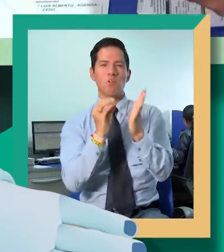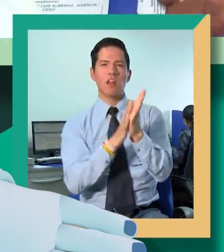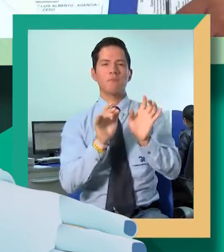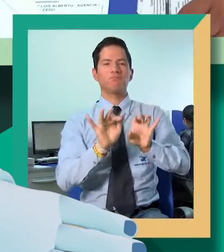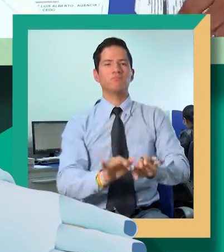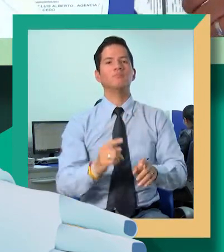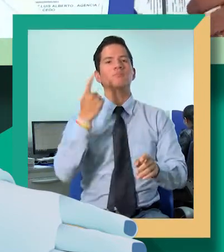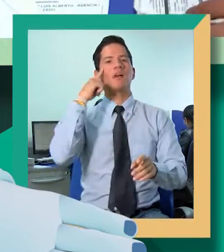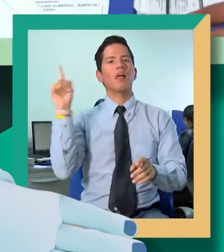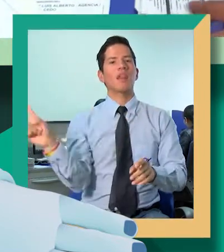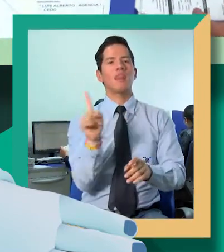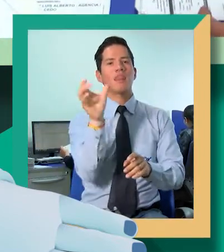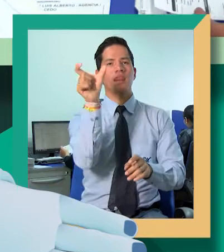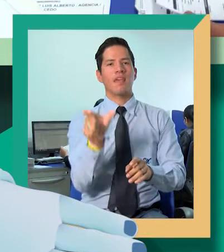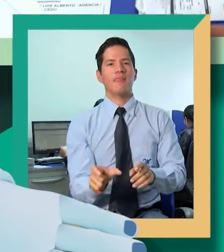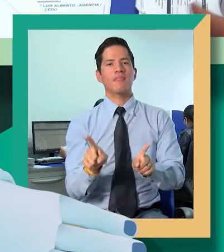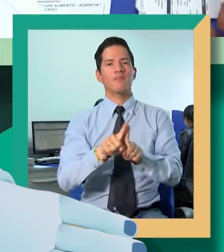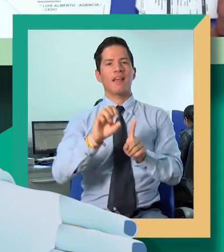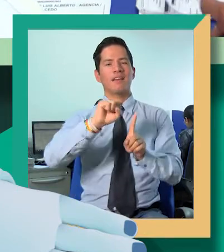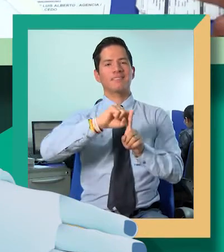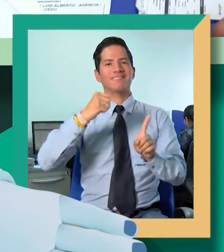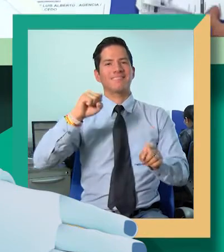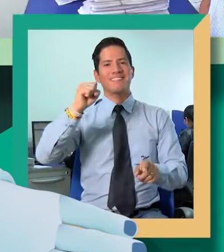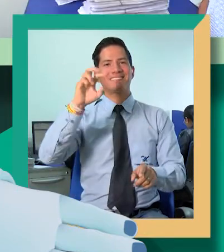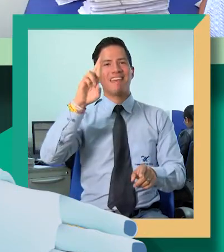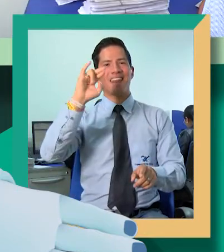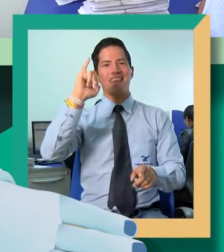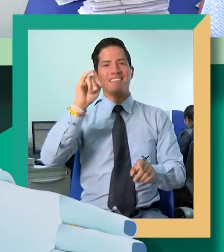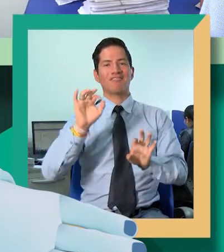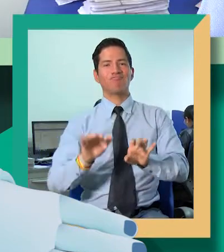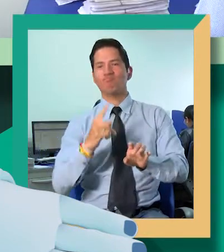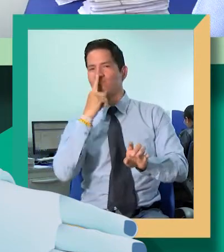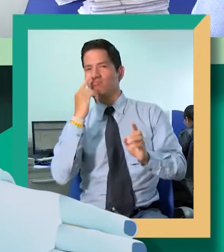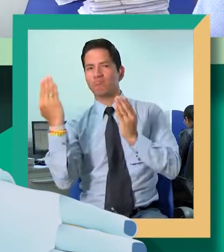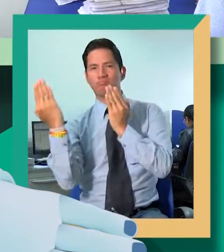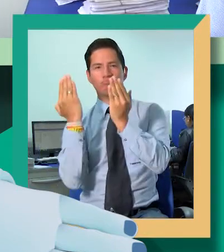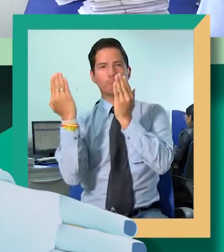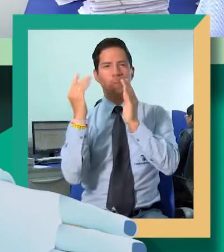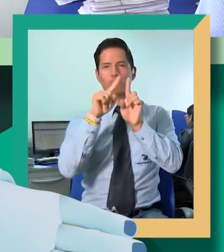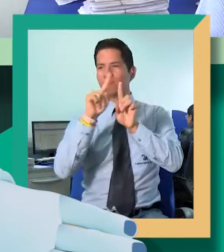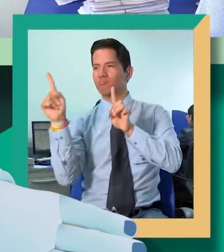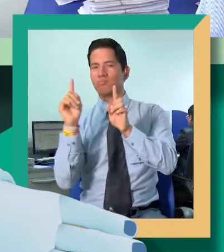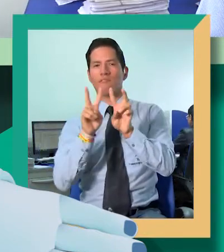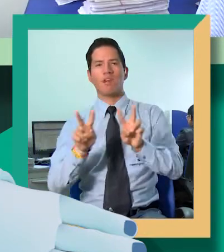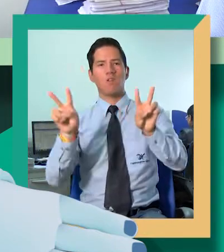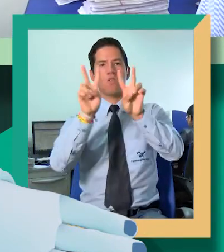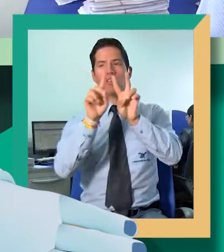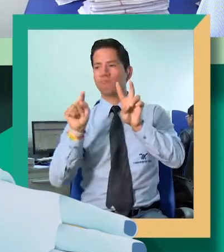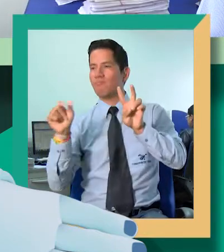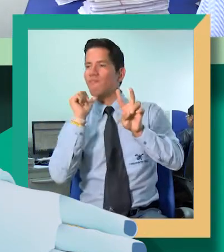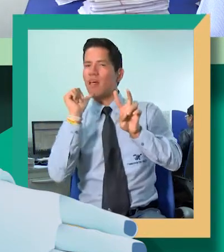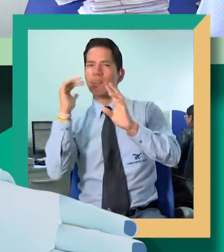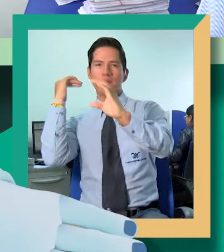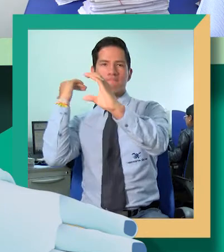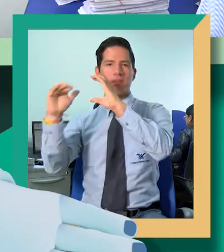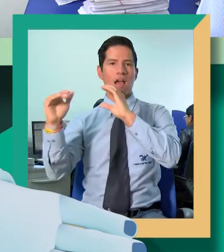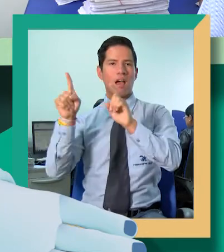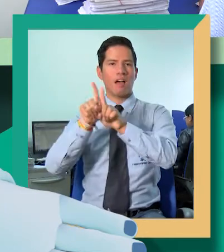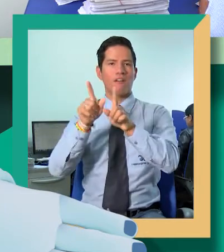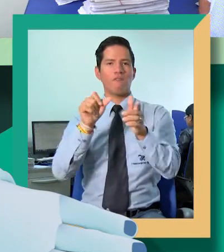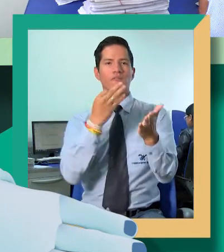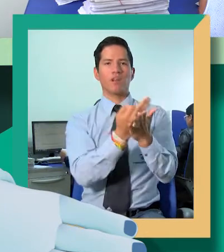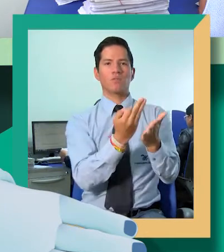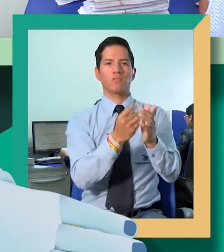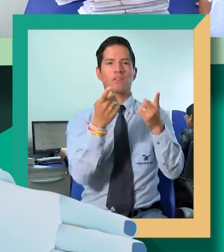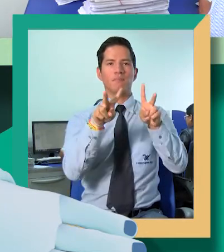Manejo también el programa informático del SRI. Comparo los valores, los datos para poder ingresarlos. Debo revisar que